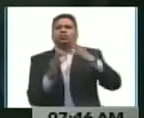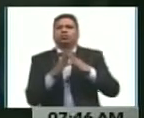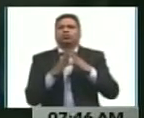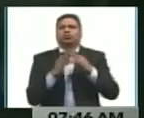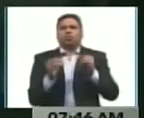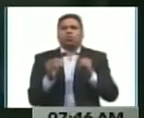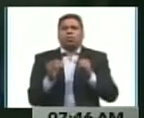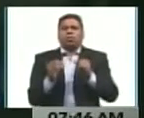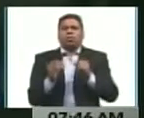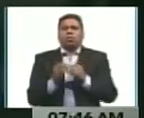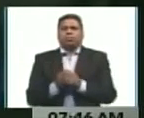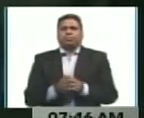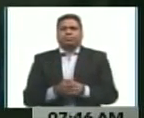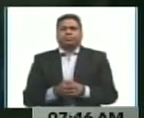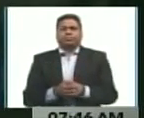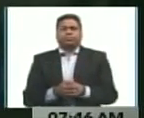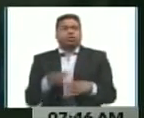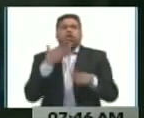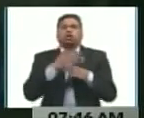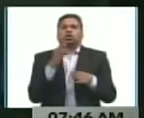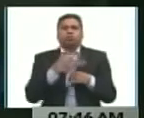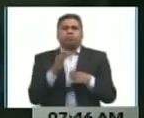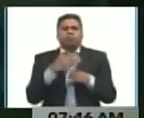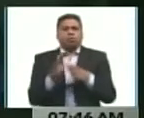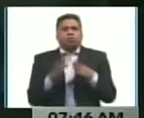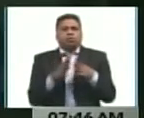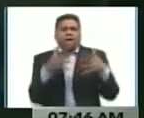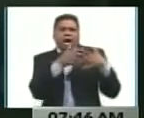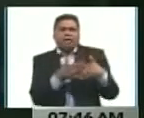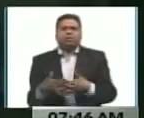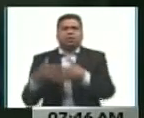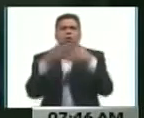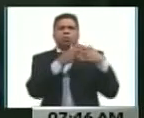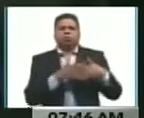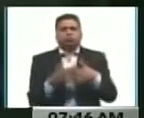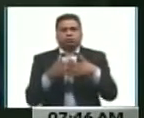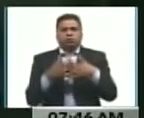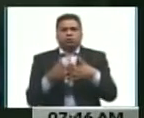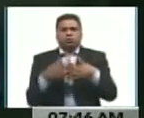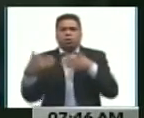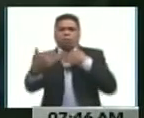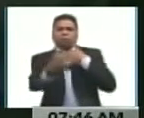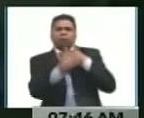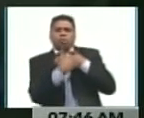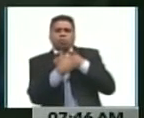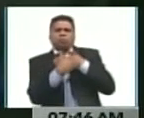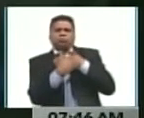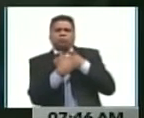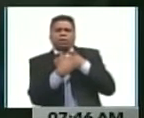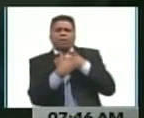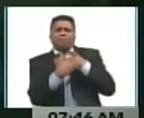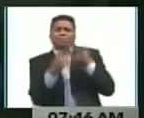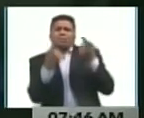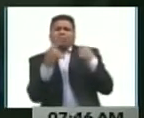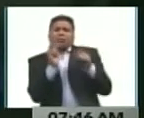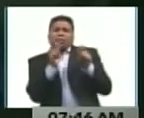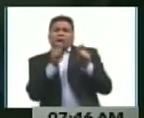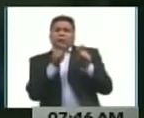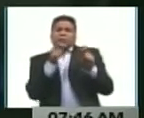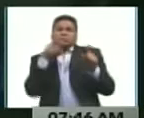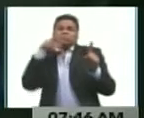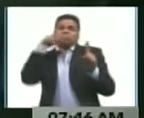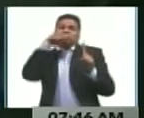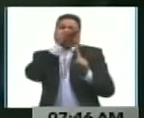Gracias, Venezuela. No importa que el imperialismo y las oligarquías lancen acometidas contra los